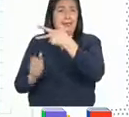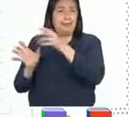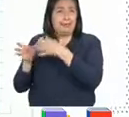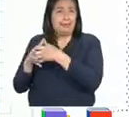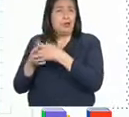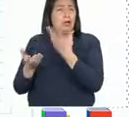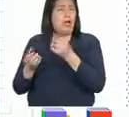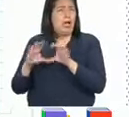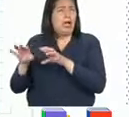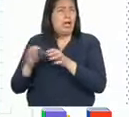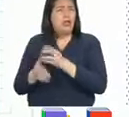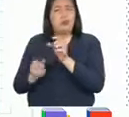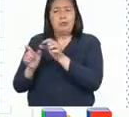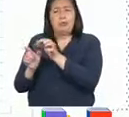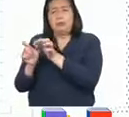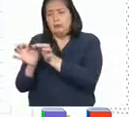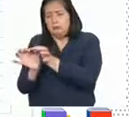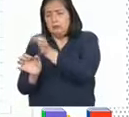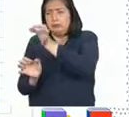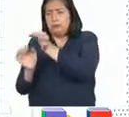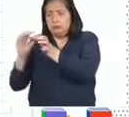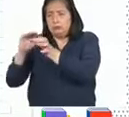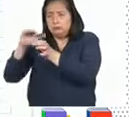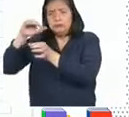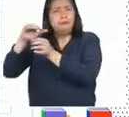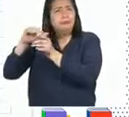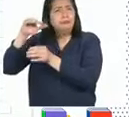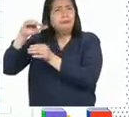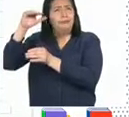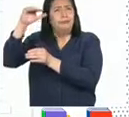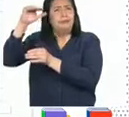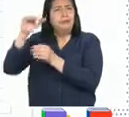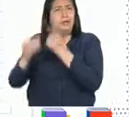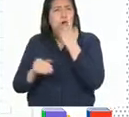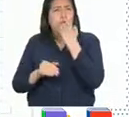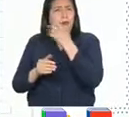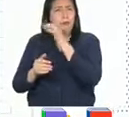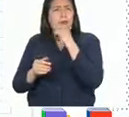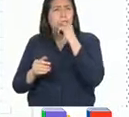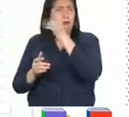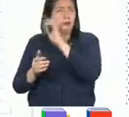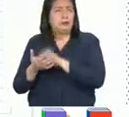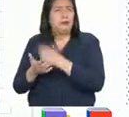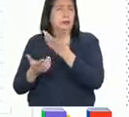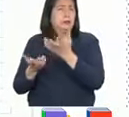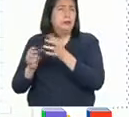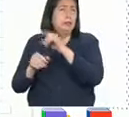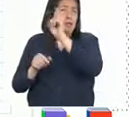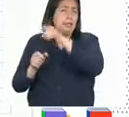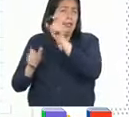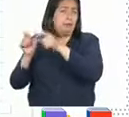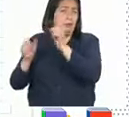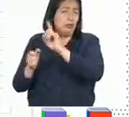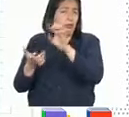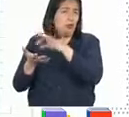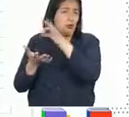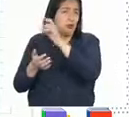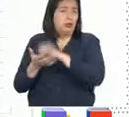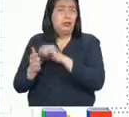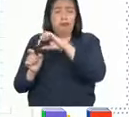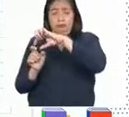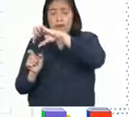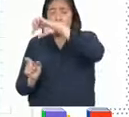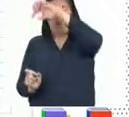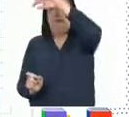grupo ha colocado las barras correspondientes a la población de varones, de mujeres y la población omitida,